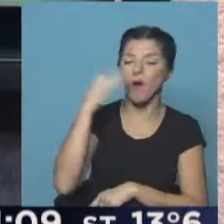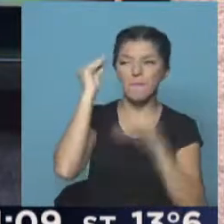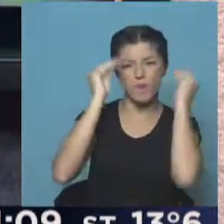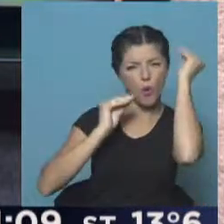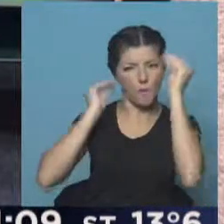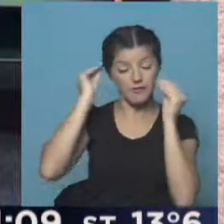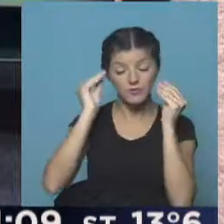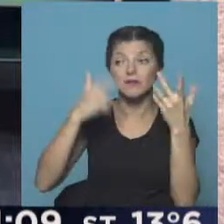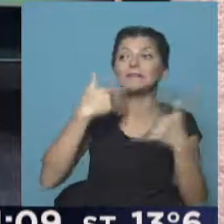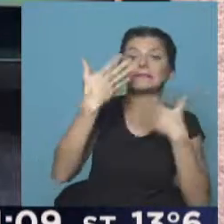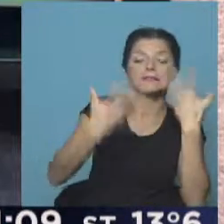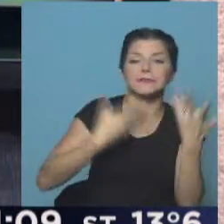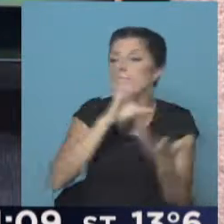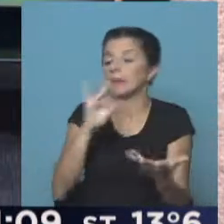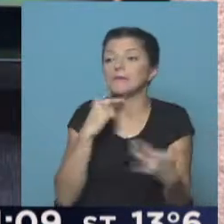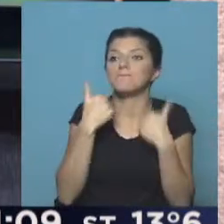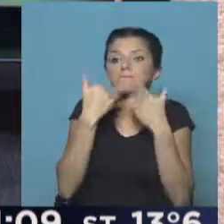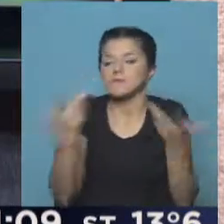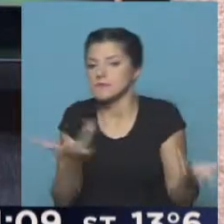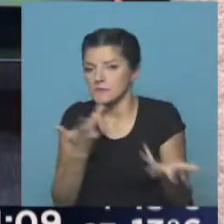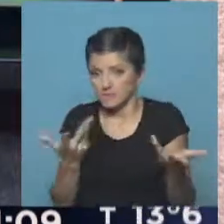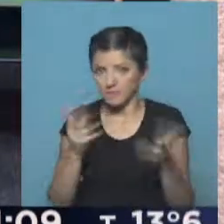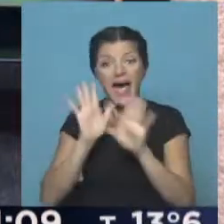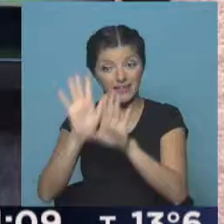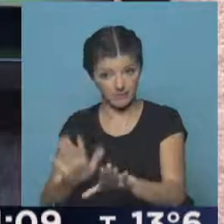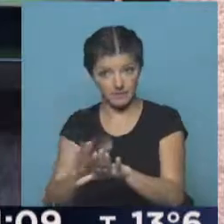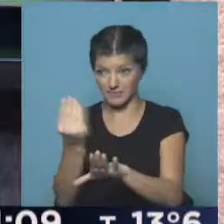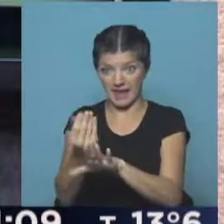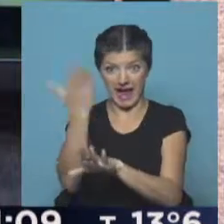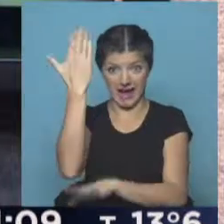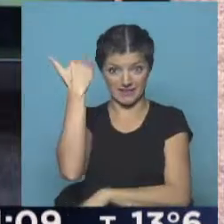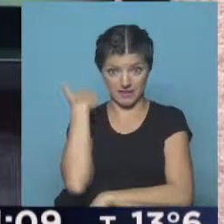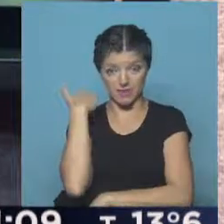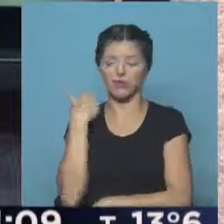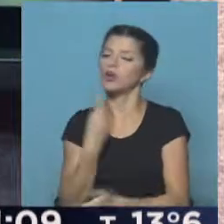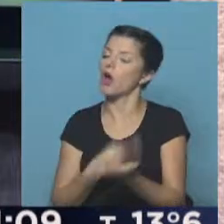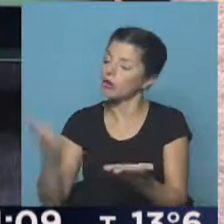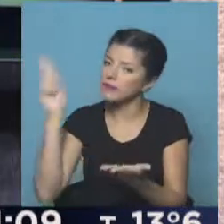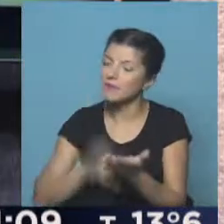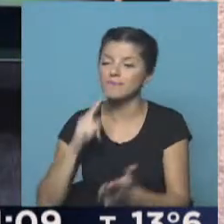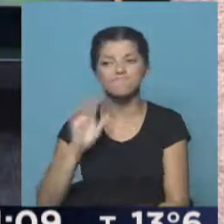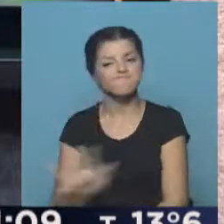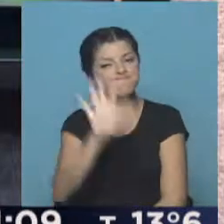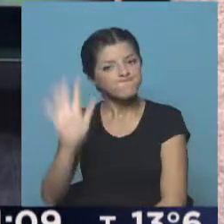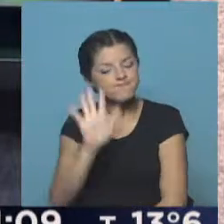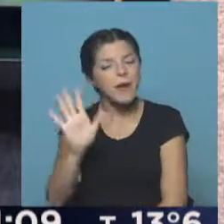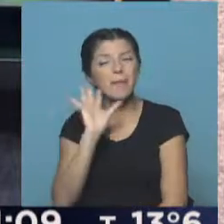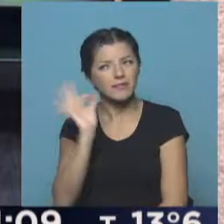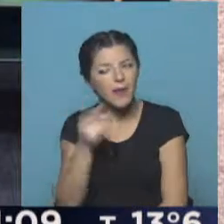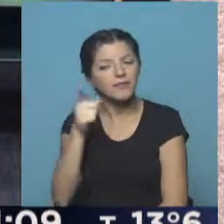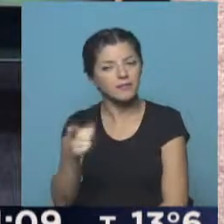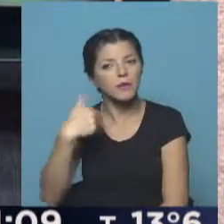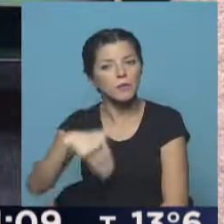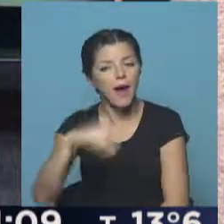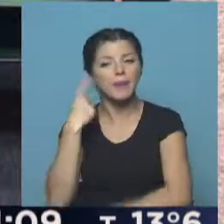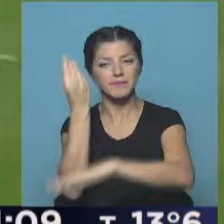que desconcierta a Guillermo Barros Schelotto. Esto es lo que ocurrió el último sábado y que vuelve a poner un manto de duda para saber si el delantero